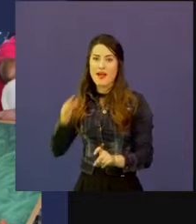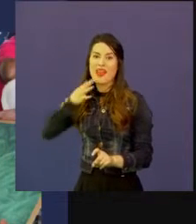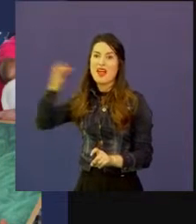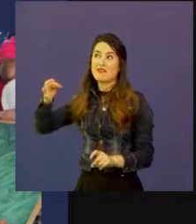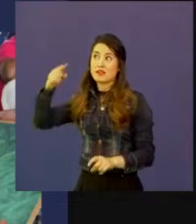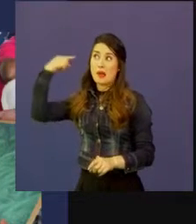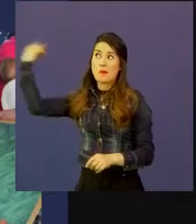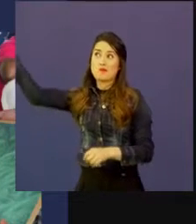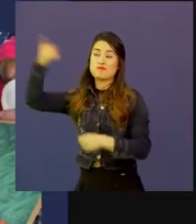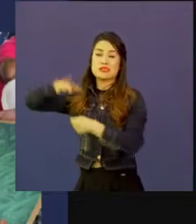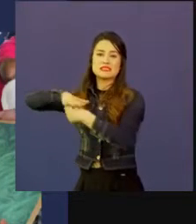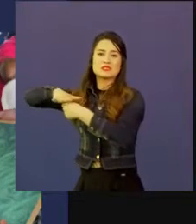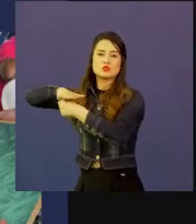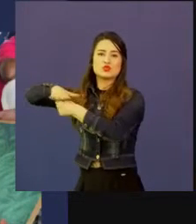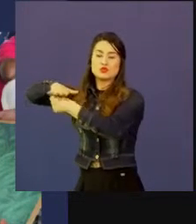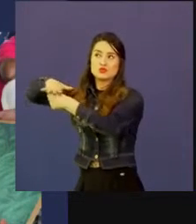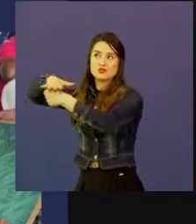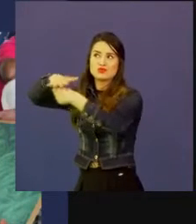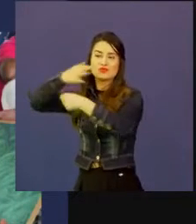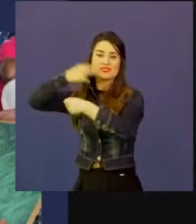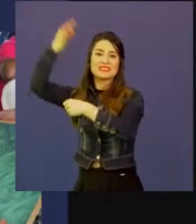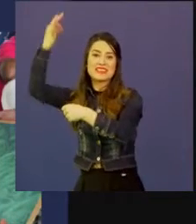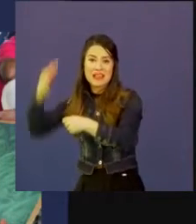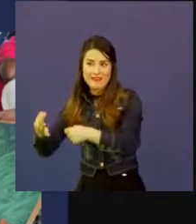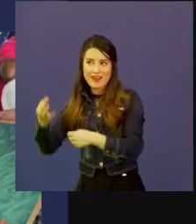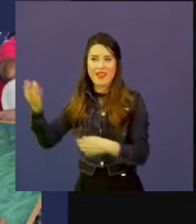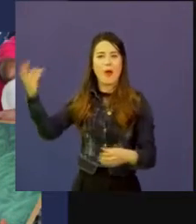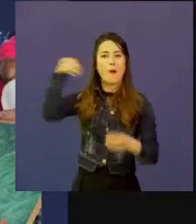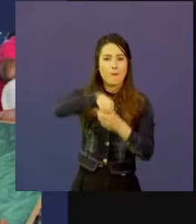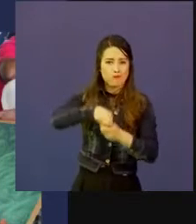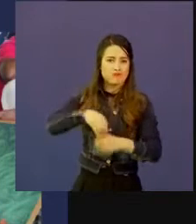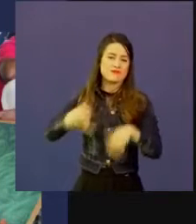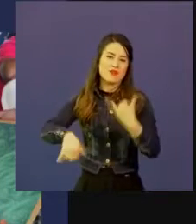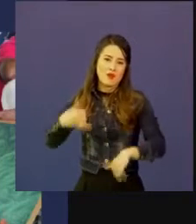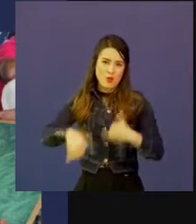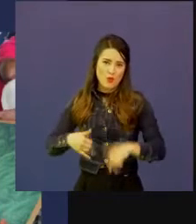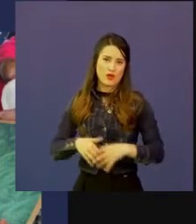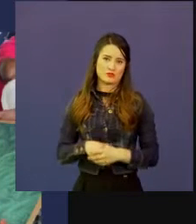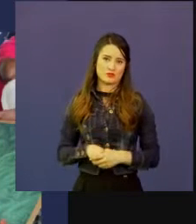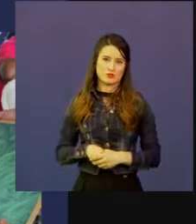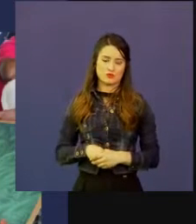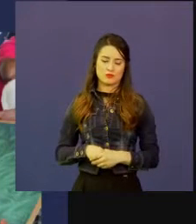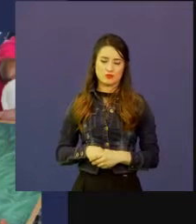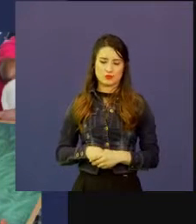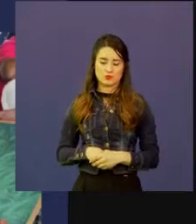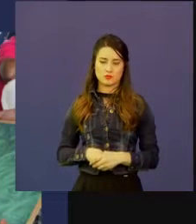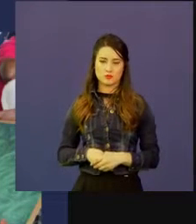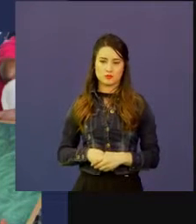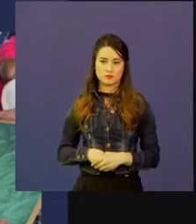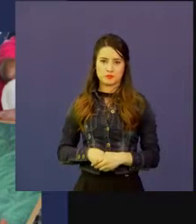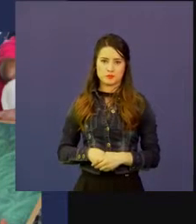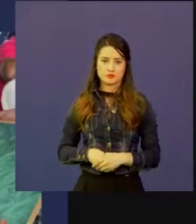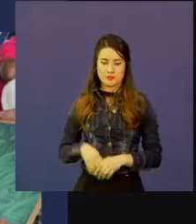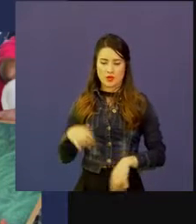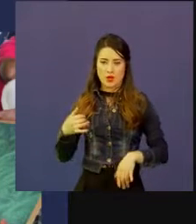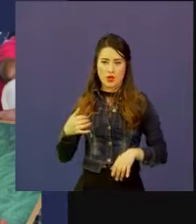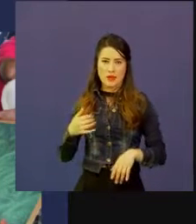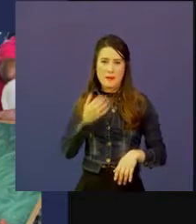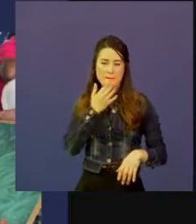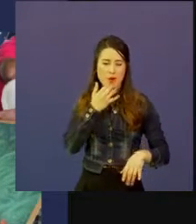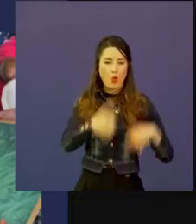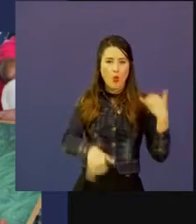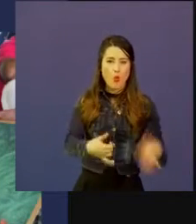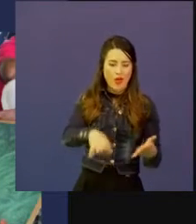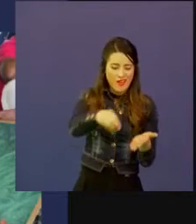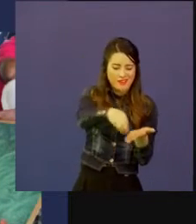en el proyecto, en el proceso. Entonces, los juegos que se generaron incorporaron un componente de juegos de mesa, componentes